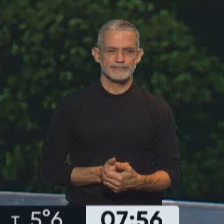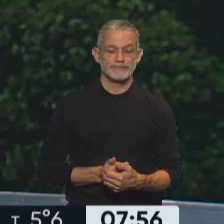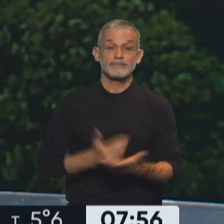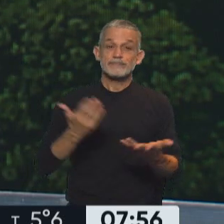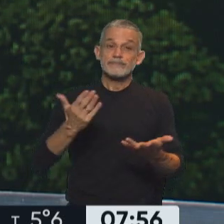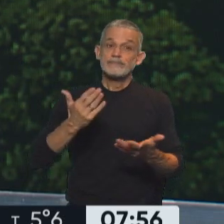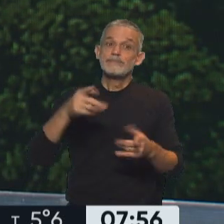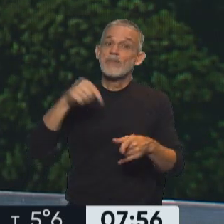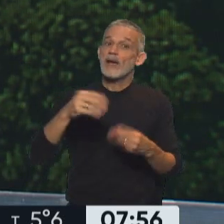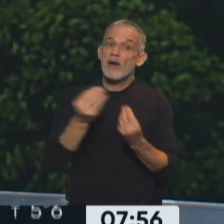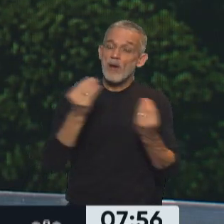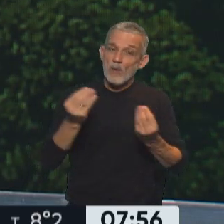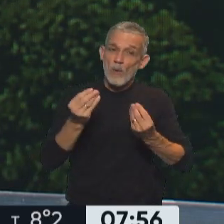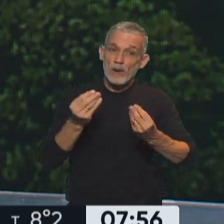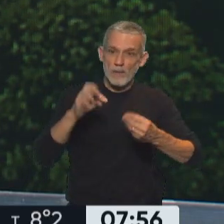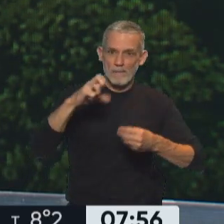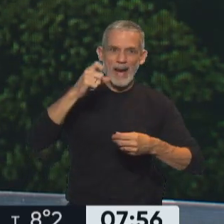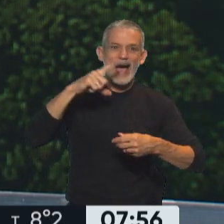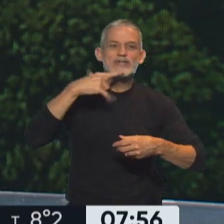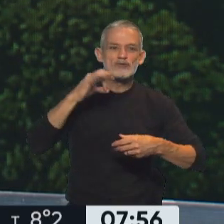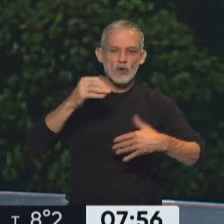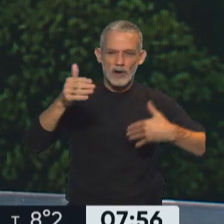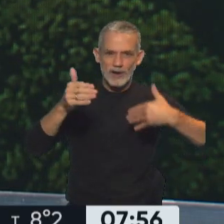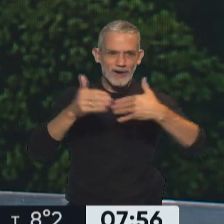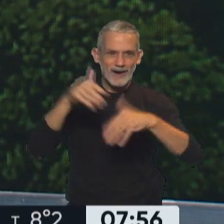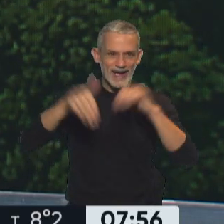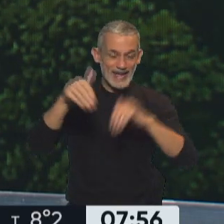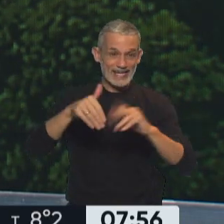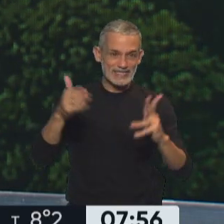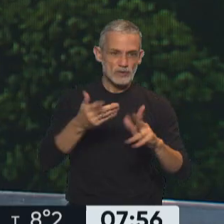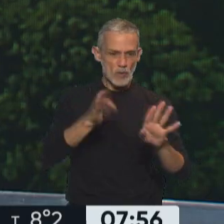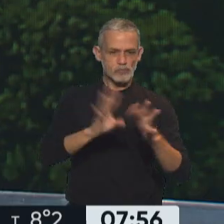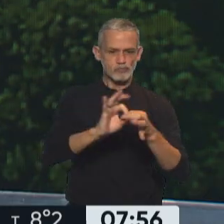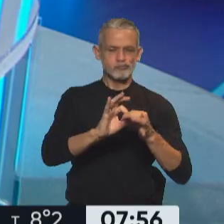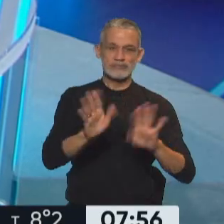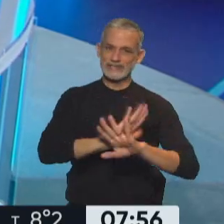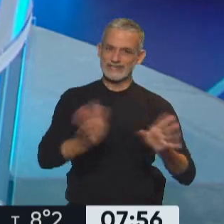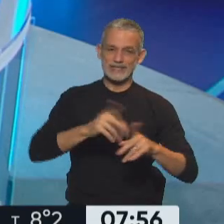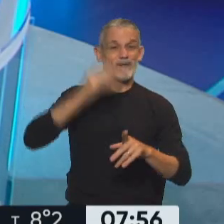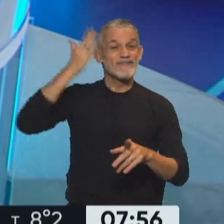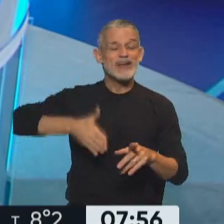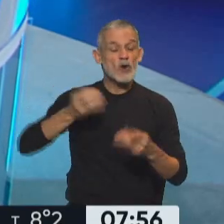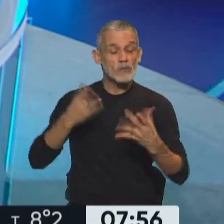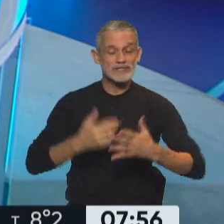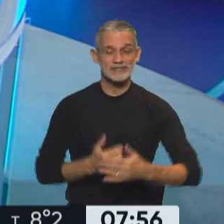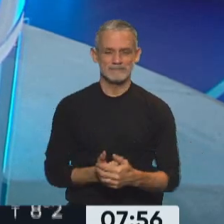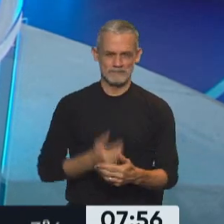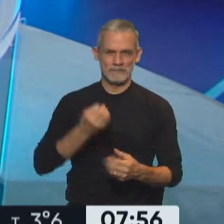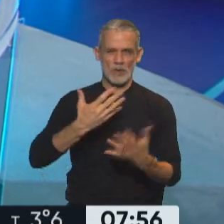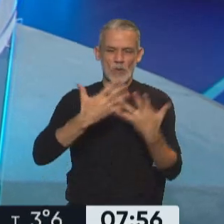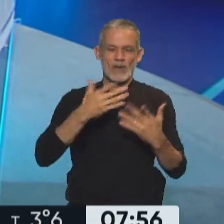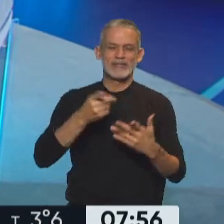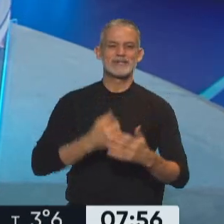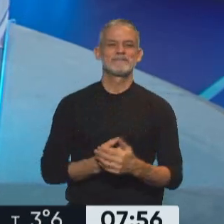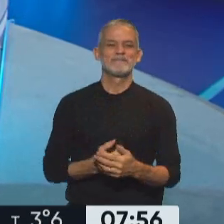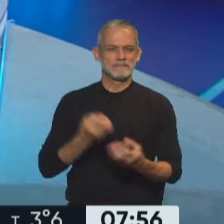tiempo descuento para los pasos cerraron las alianzas es el tema para analizar yo mismo con verón y corrió la velita pero que tal buen día buen día sirve como